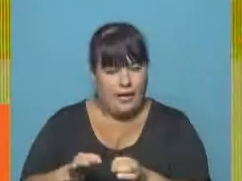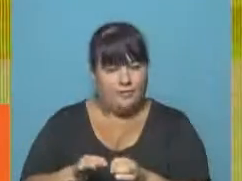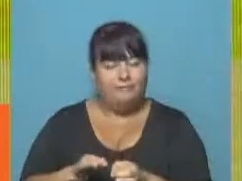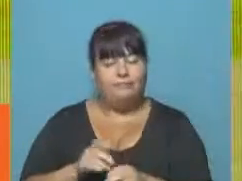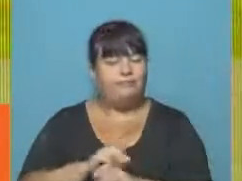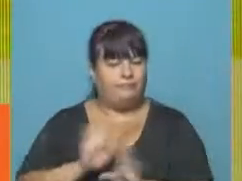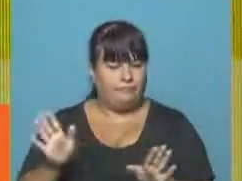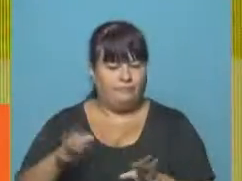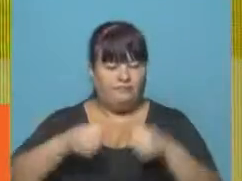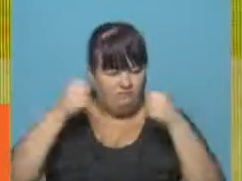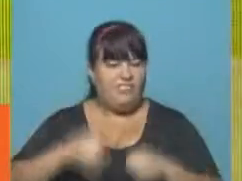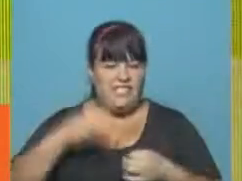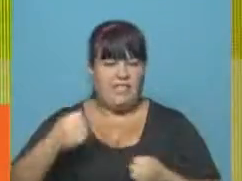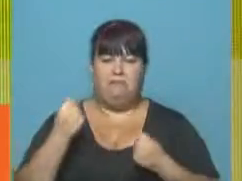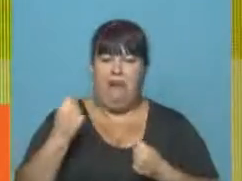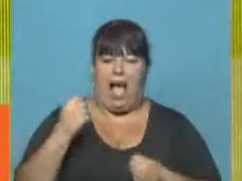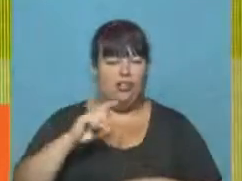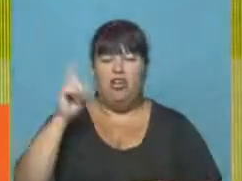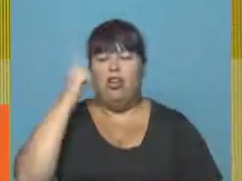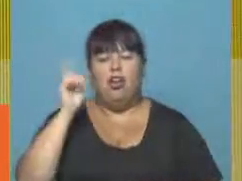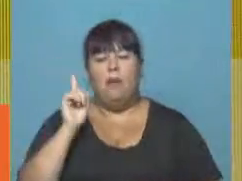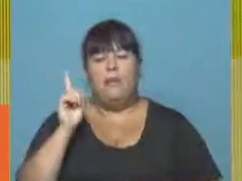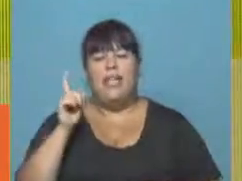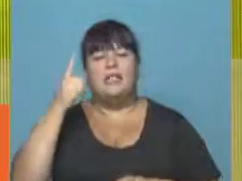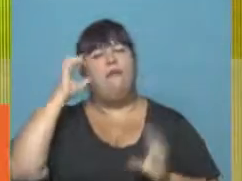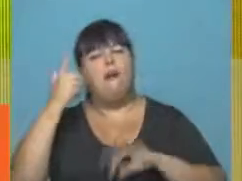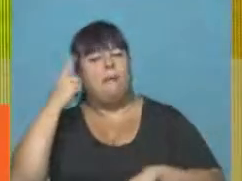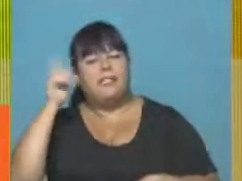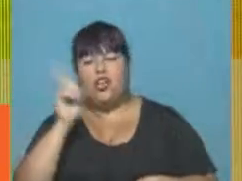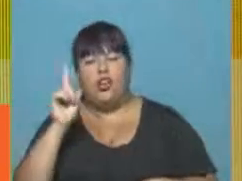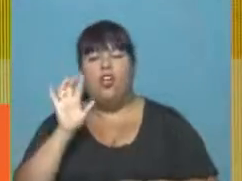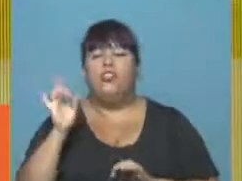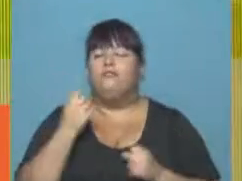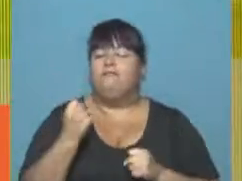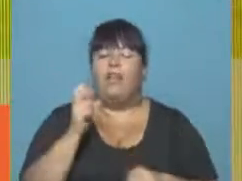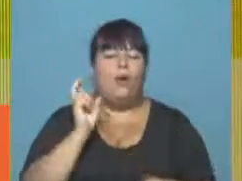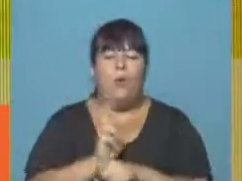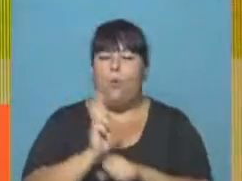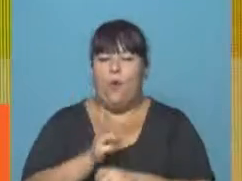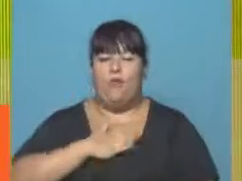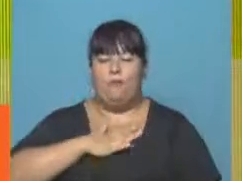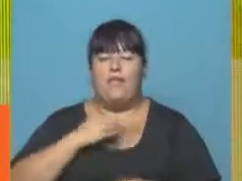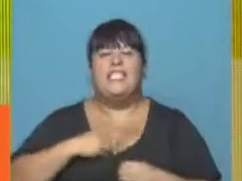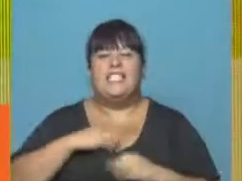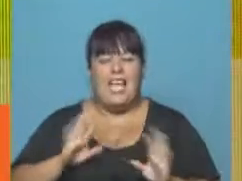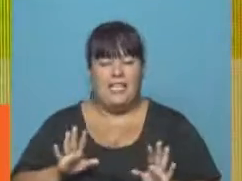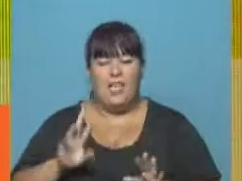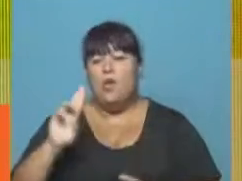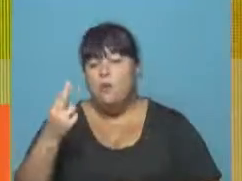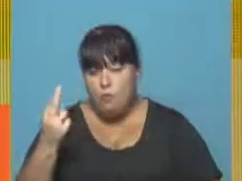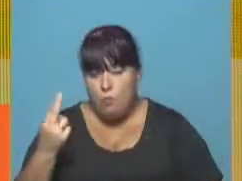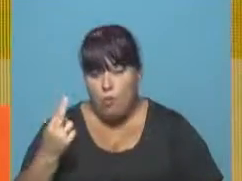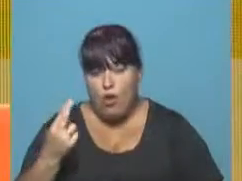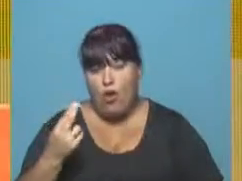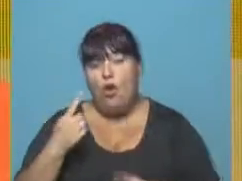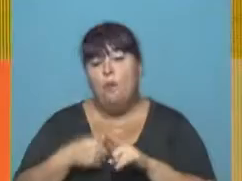fueron con total convicción de patriotismo, no había ningún tinte ideológico en ellos, sino más allá de defender lo que sentían, y murieron